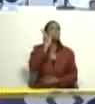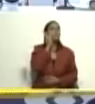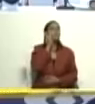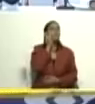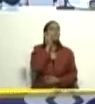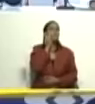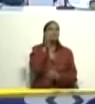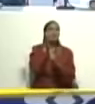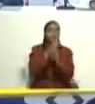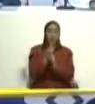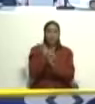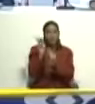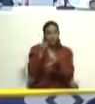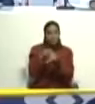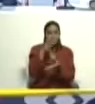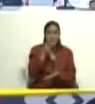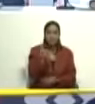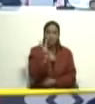sobre Venezuela.